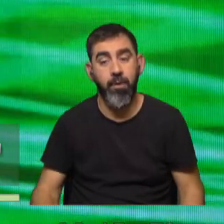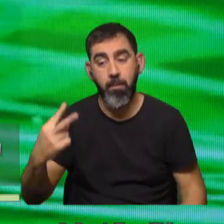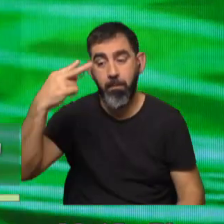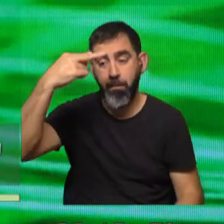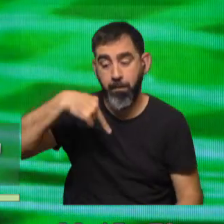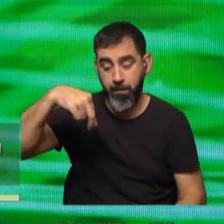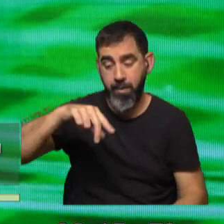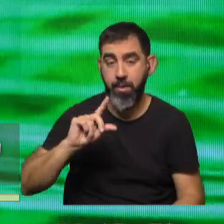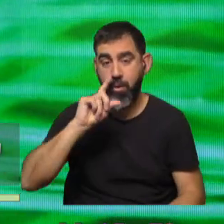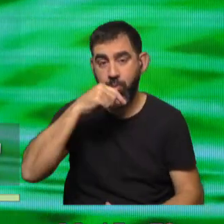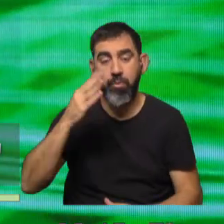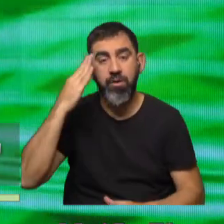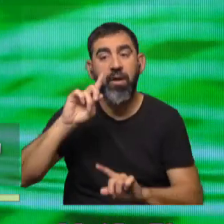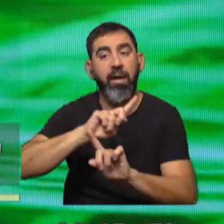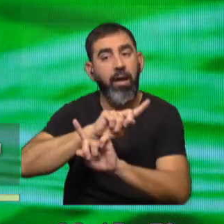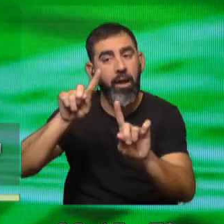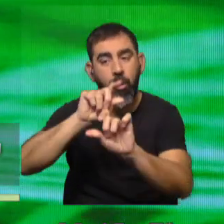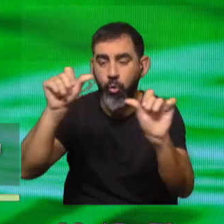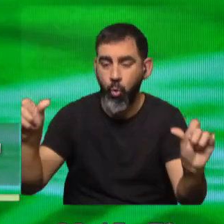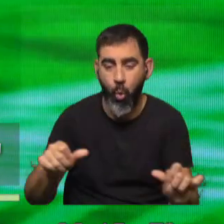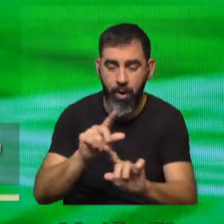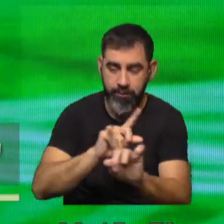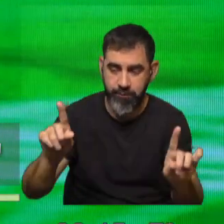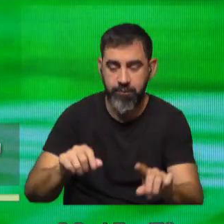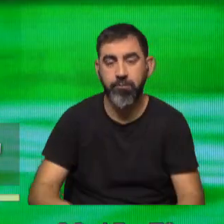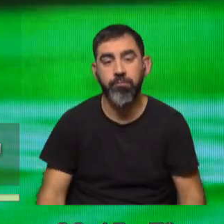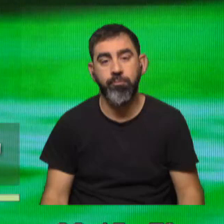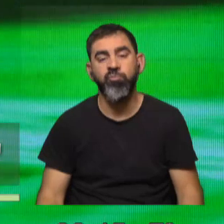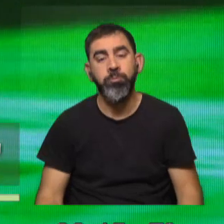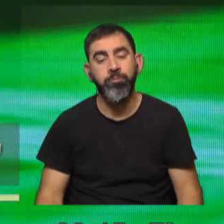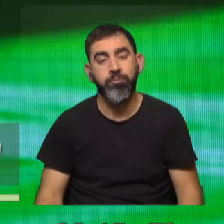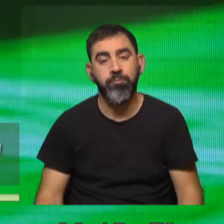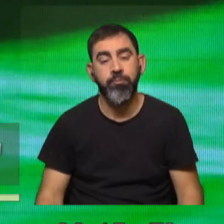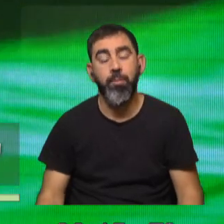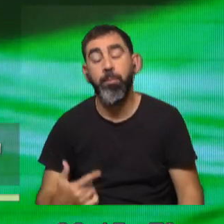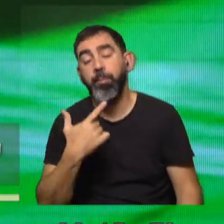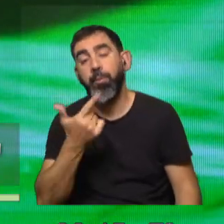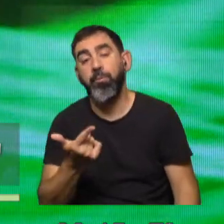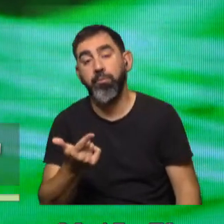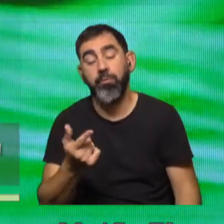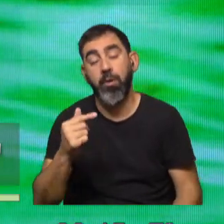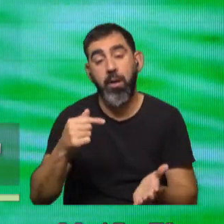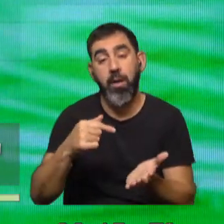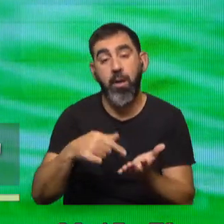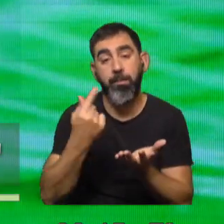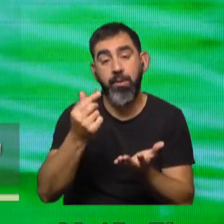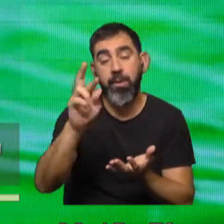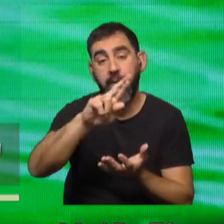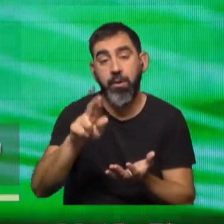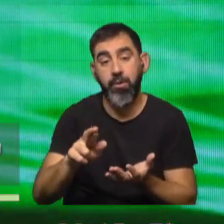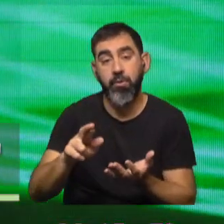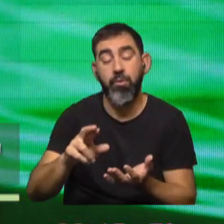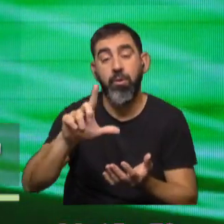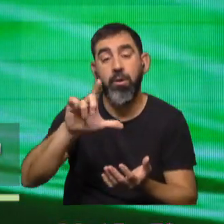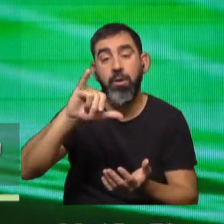para determinar Qué es lo que no debe hacerse entonces en la región por ejemplo una capital que está en un río análogo